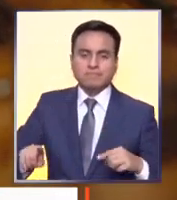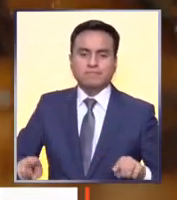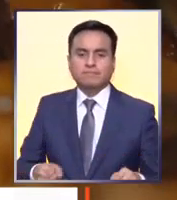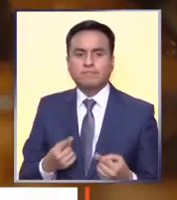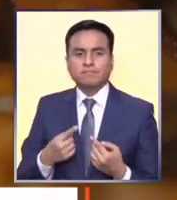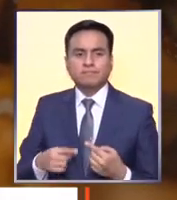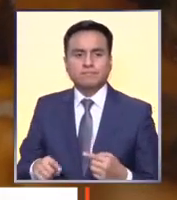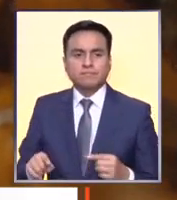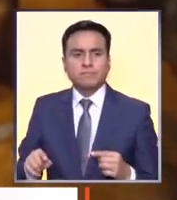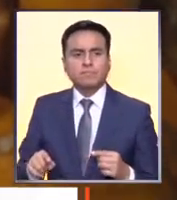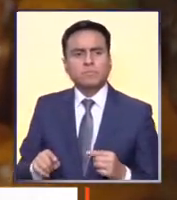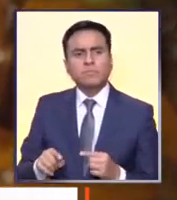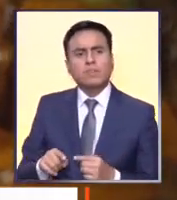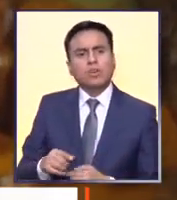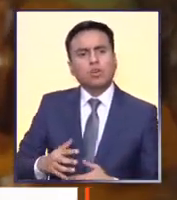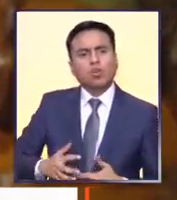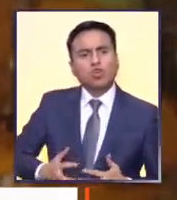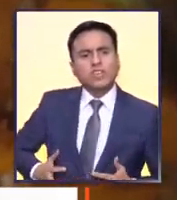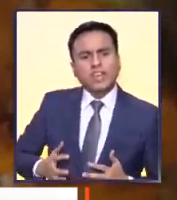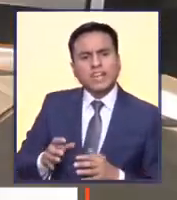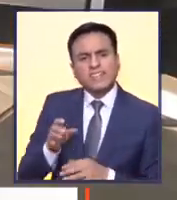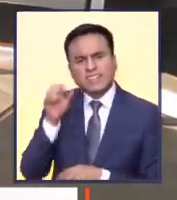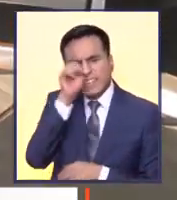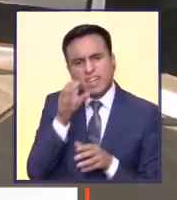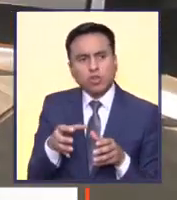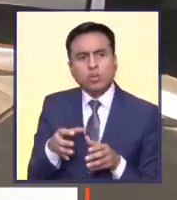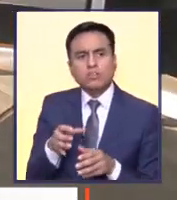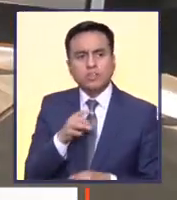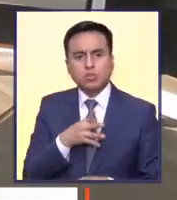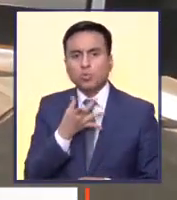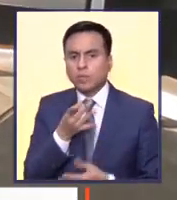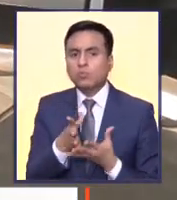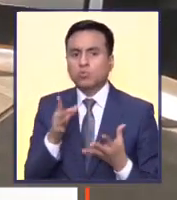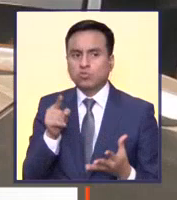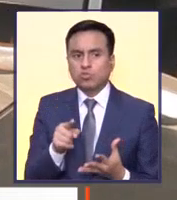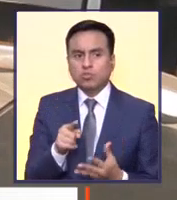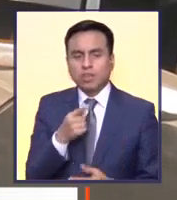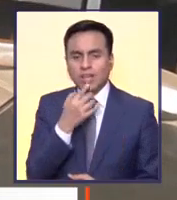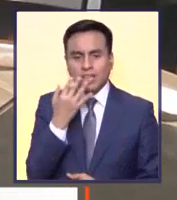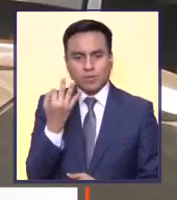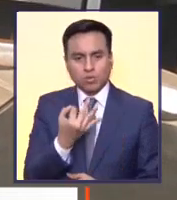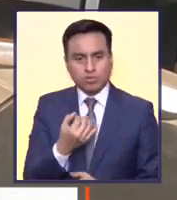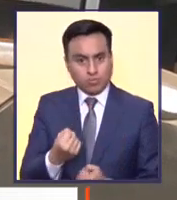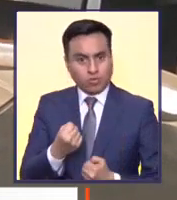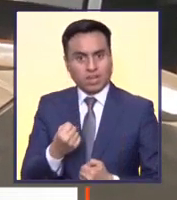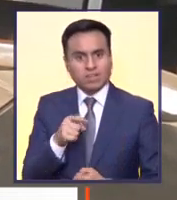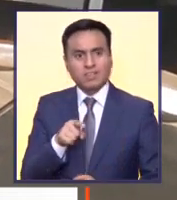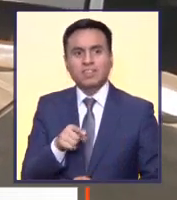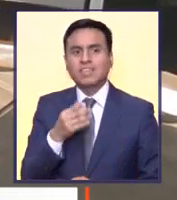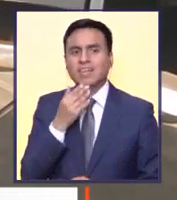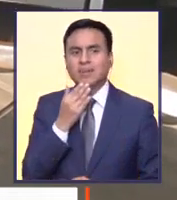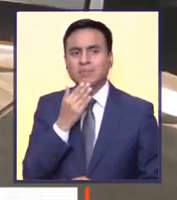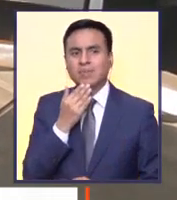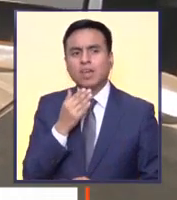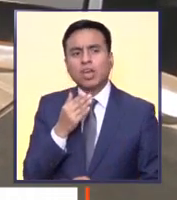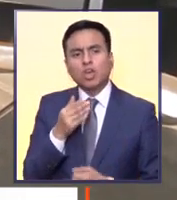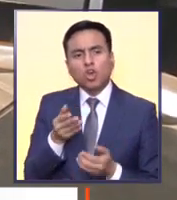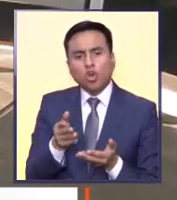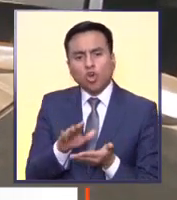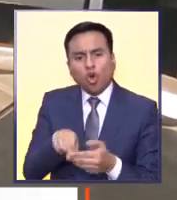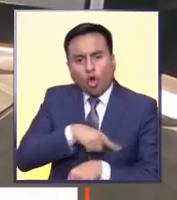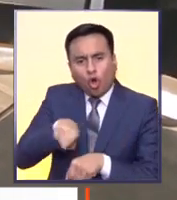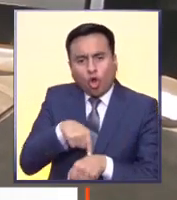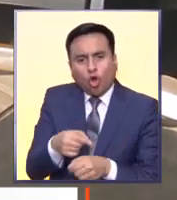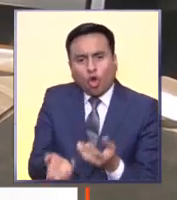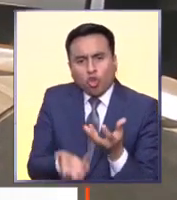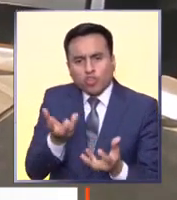El costillar de cerdo es un plato que yo creo que a los chilenos nos gusta mucho porque es sabroso, es potente y sobre todo cuando se cocina muchas horas